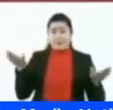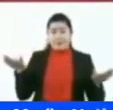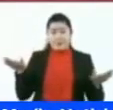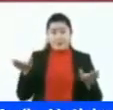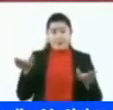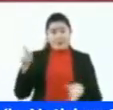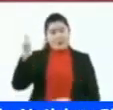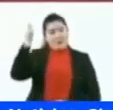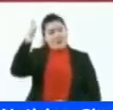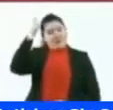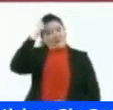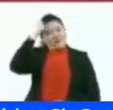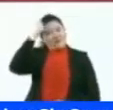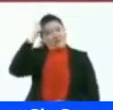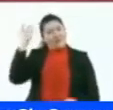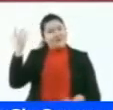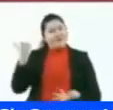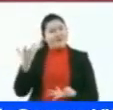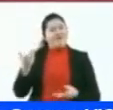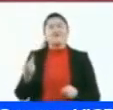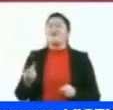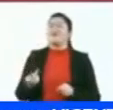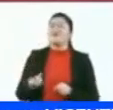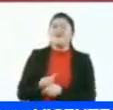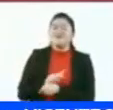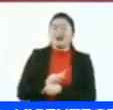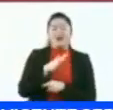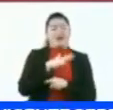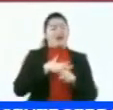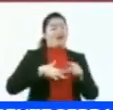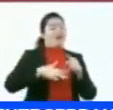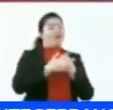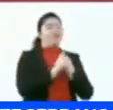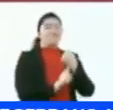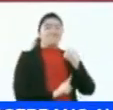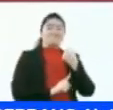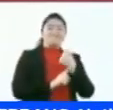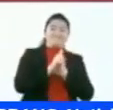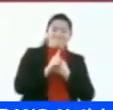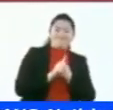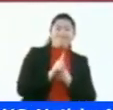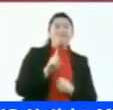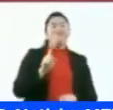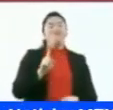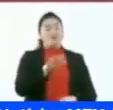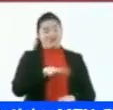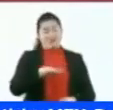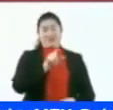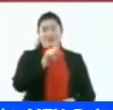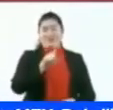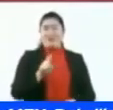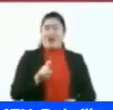en Texcoco, además de todos los problemas ambientales y de inundaciones de la